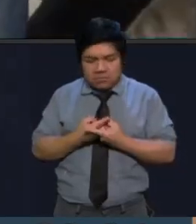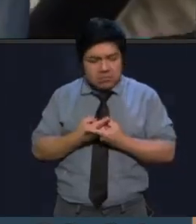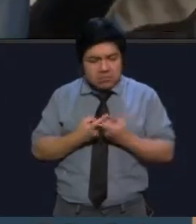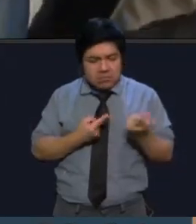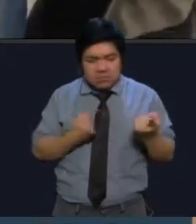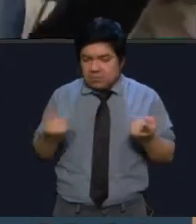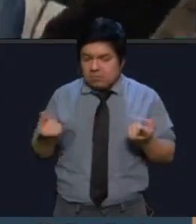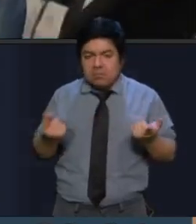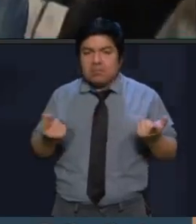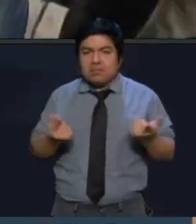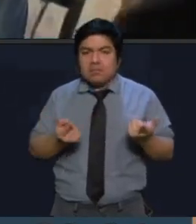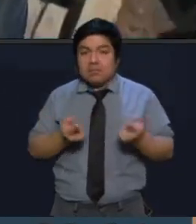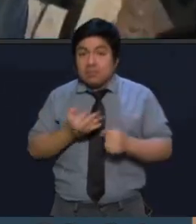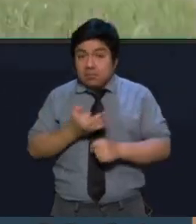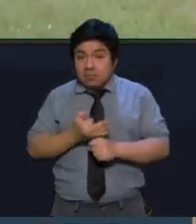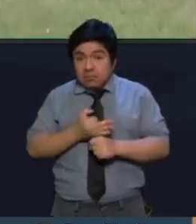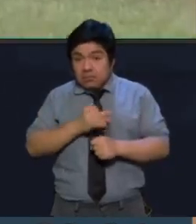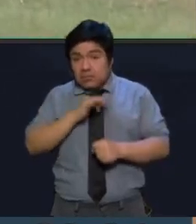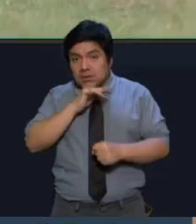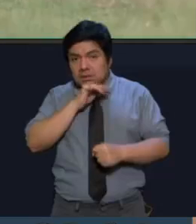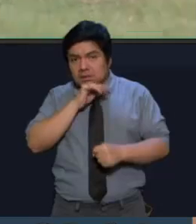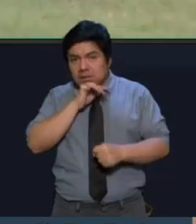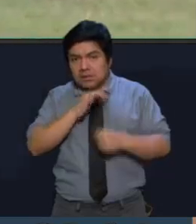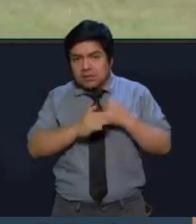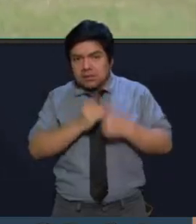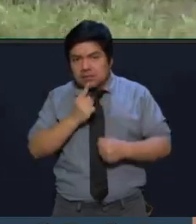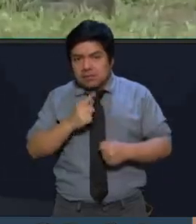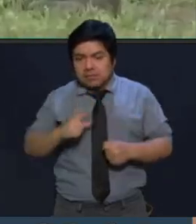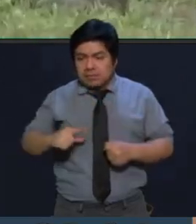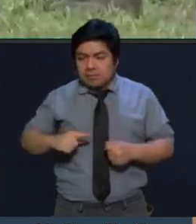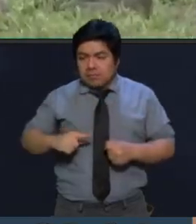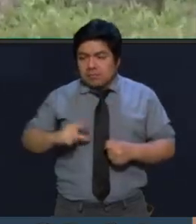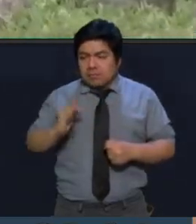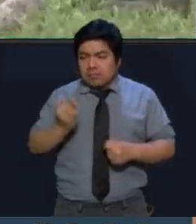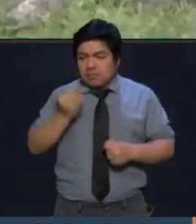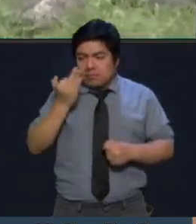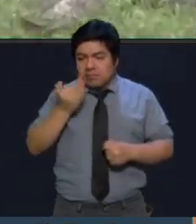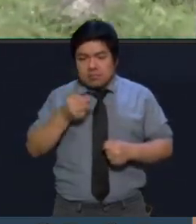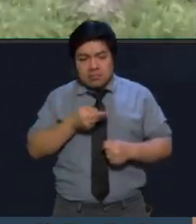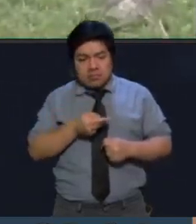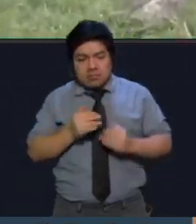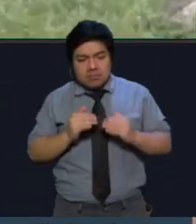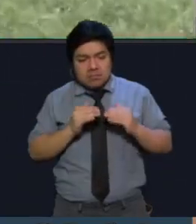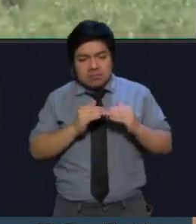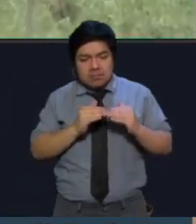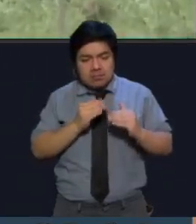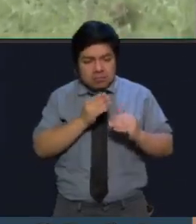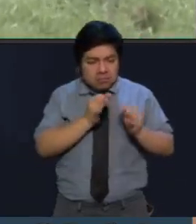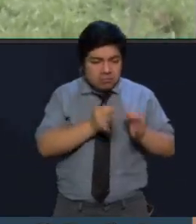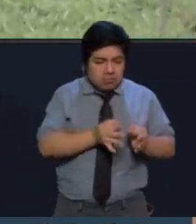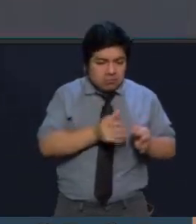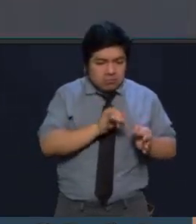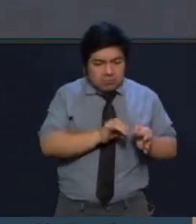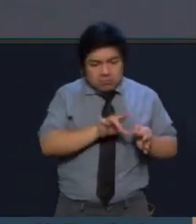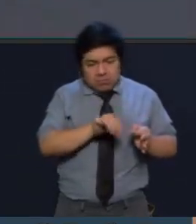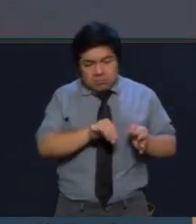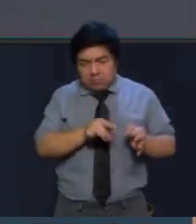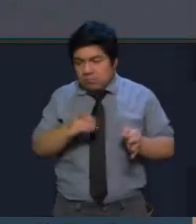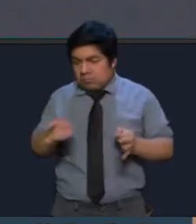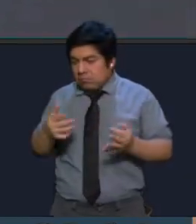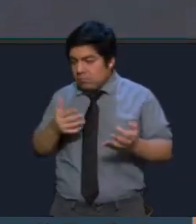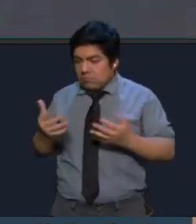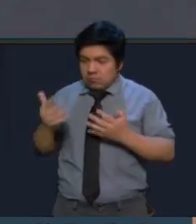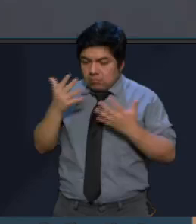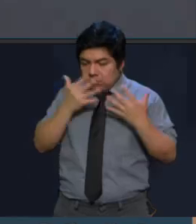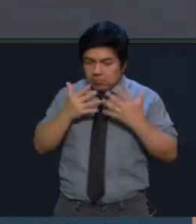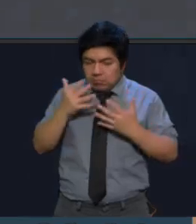antagónicas y nos preocupa que el gobierno federal no esté alineado a una sola posición,